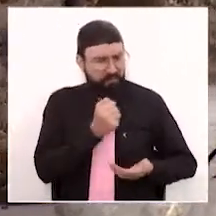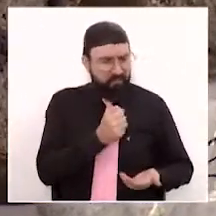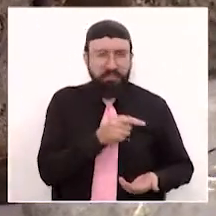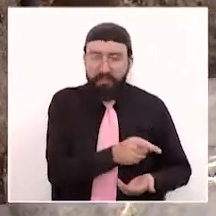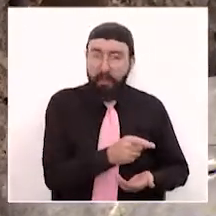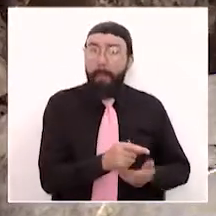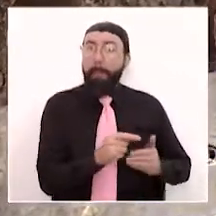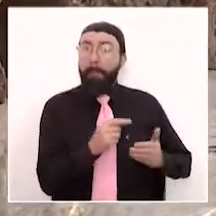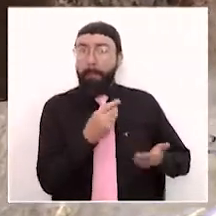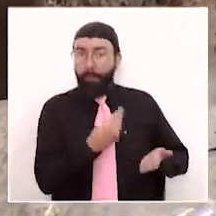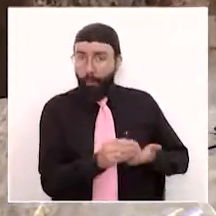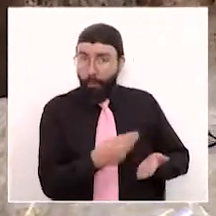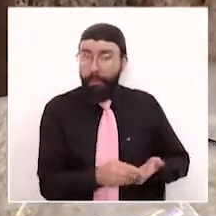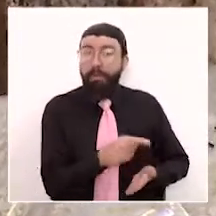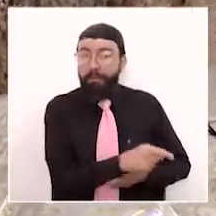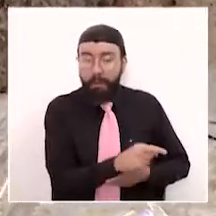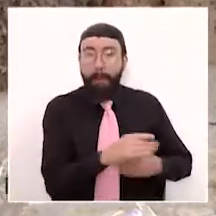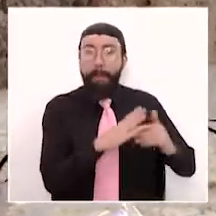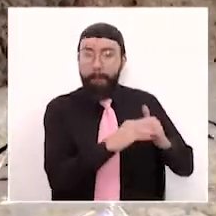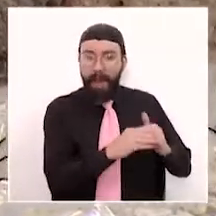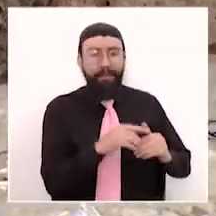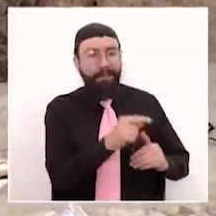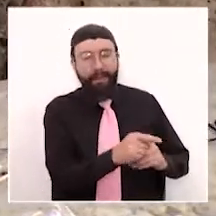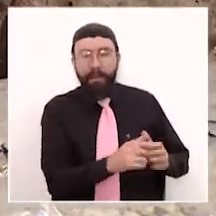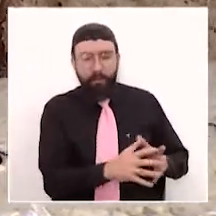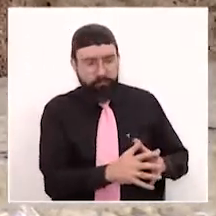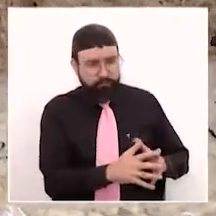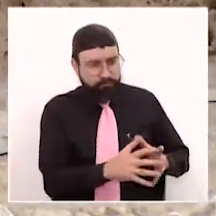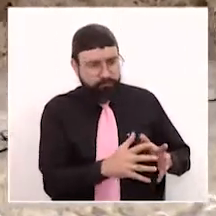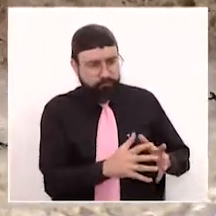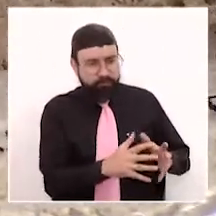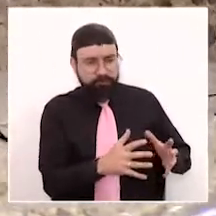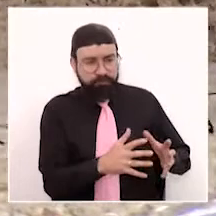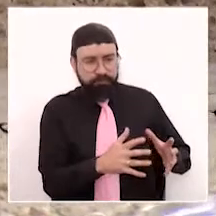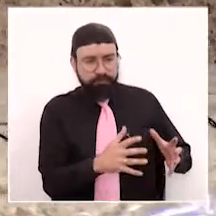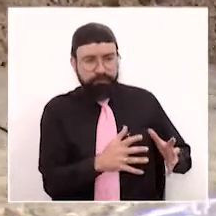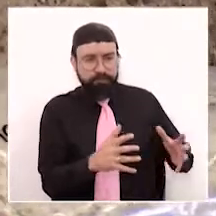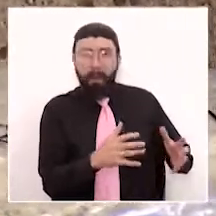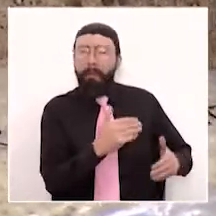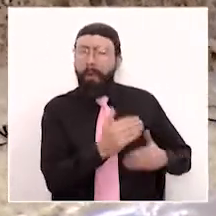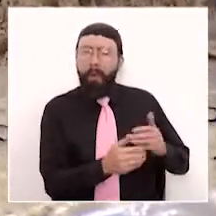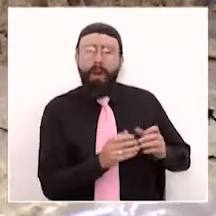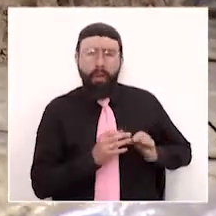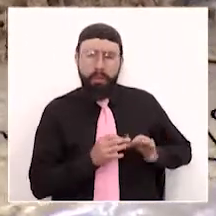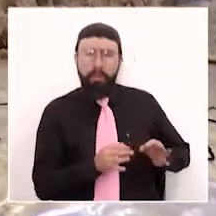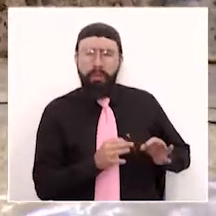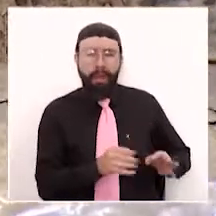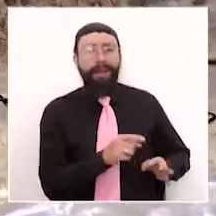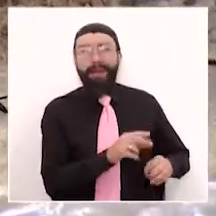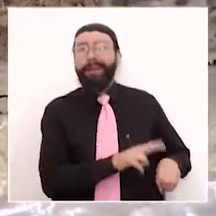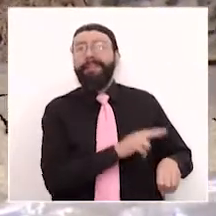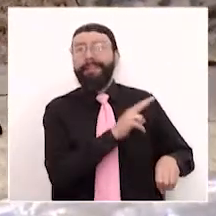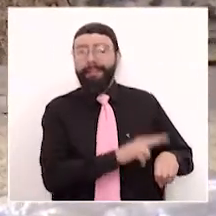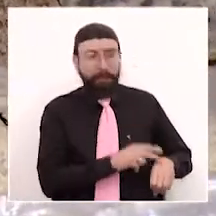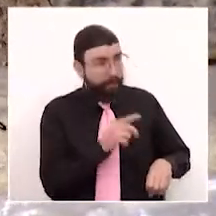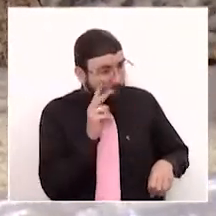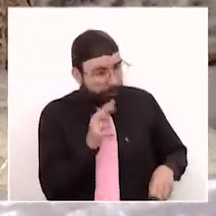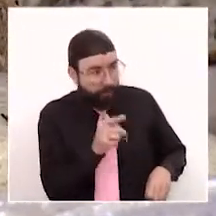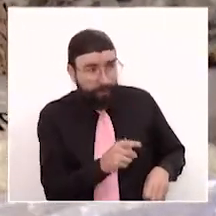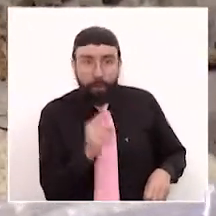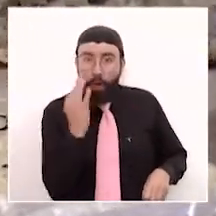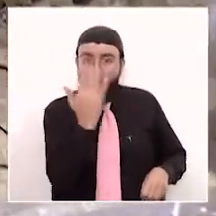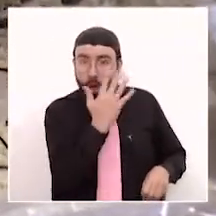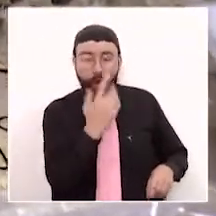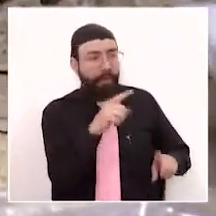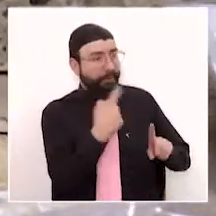madre, que ha pasado por un proceso de fermentación. Lo podemos ver en los colores, en las texturas, en los ingredientes que llevan, que aprendimos